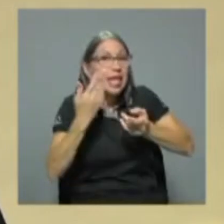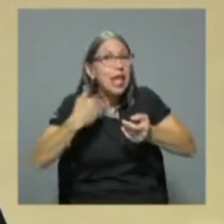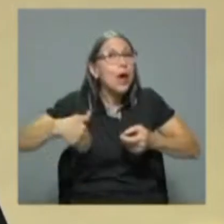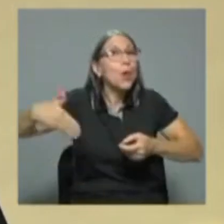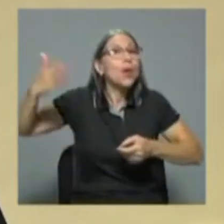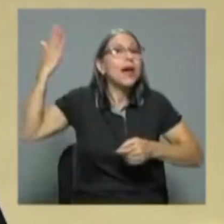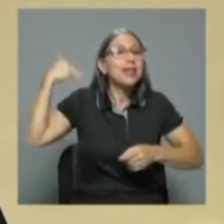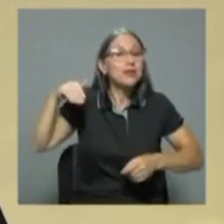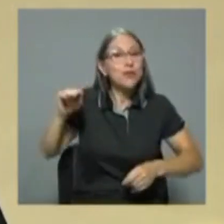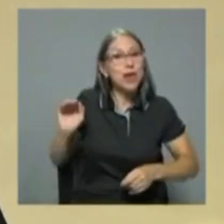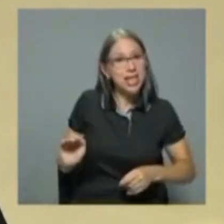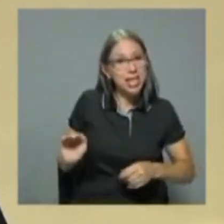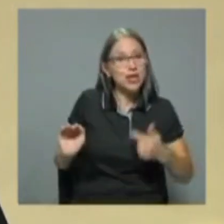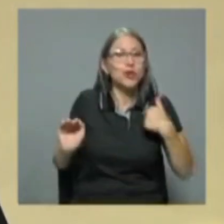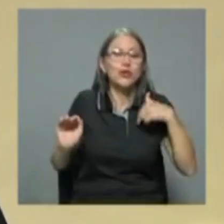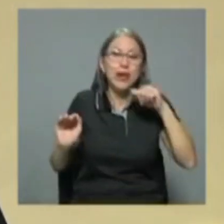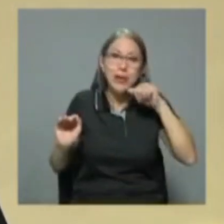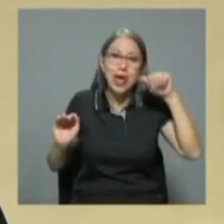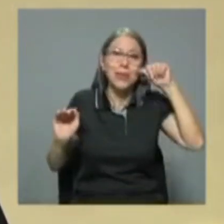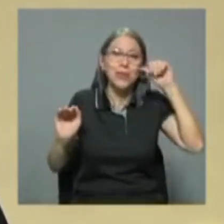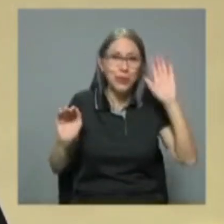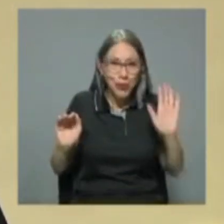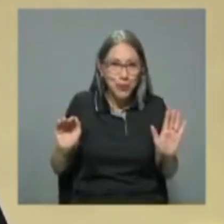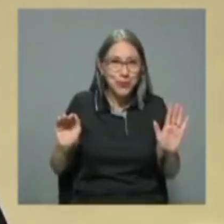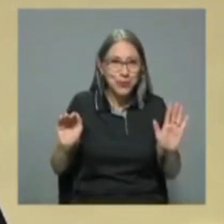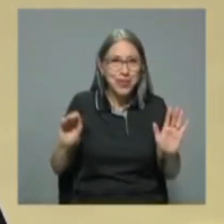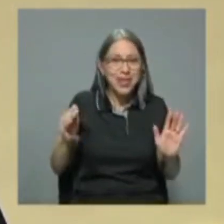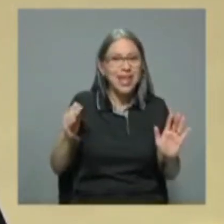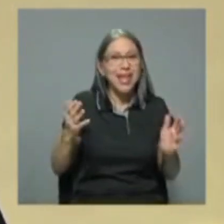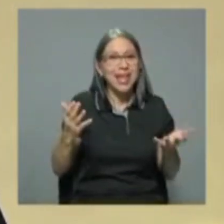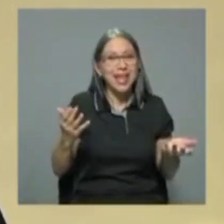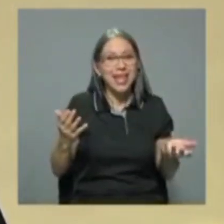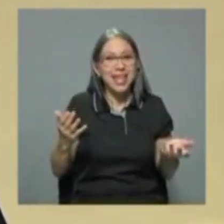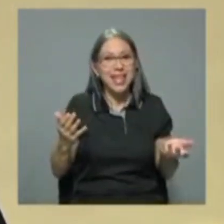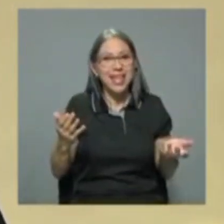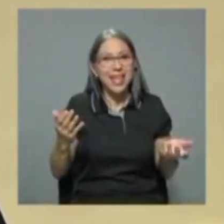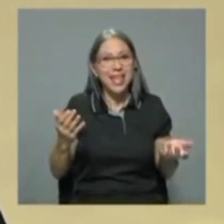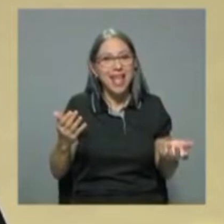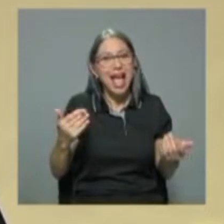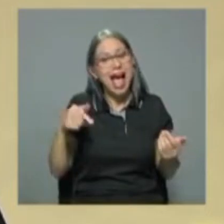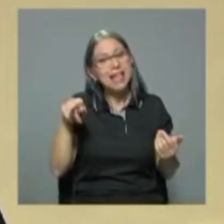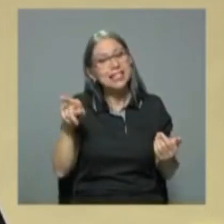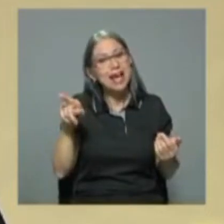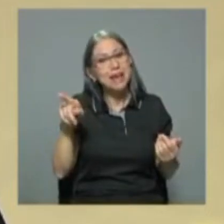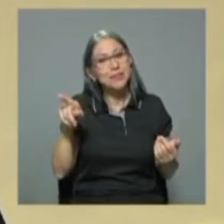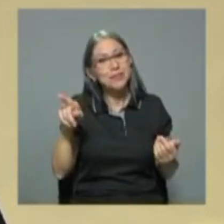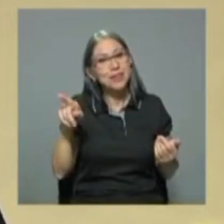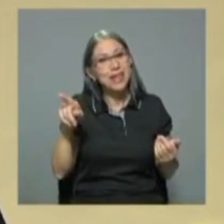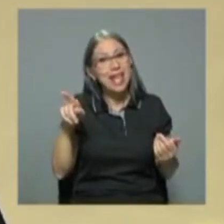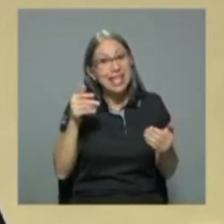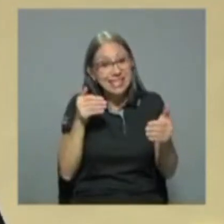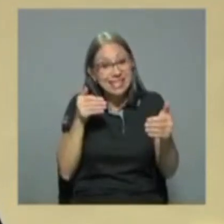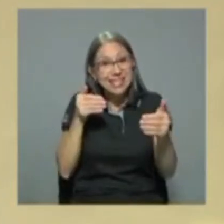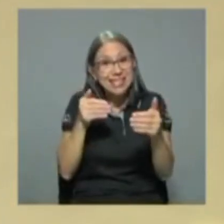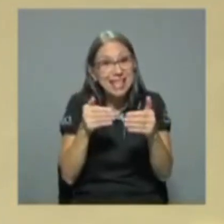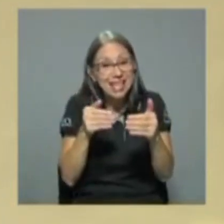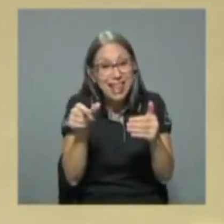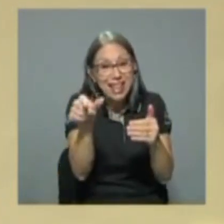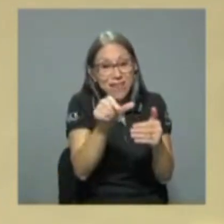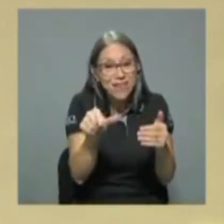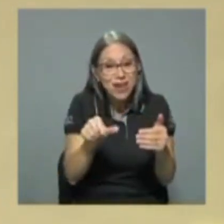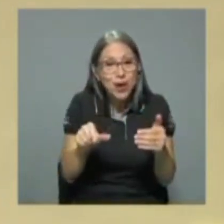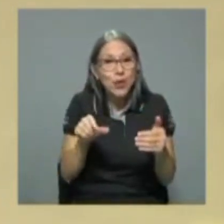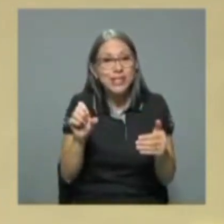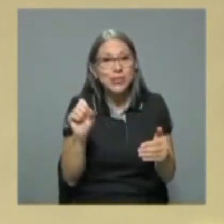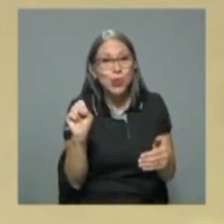niño cuando yo era un adulto, allá al lado del río Schuylkill,